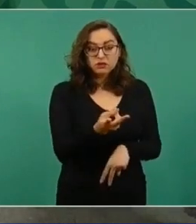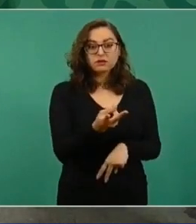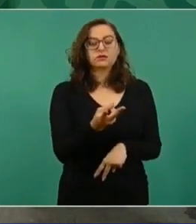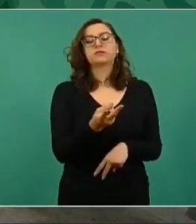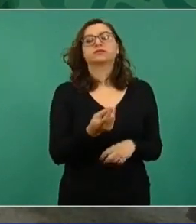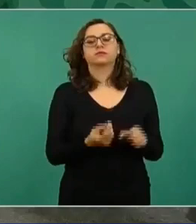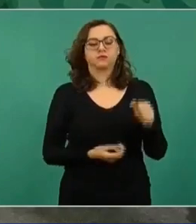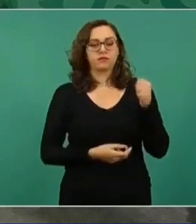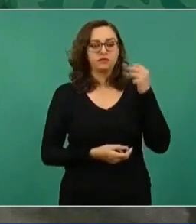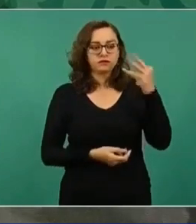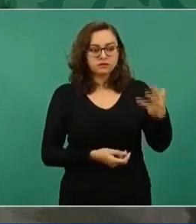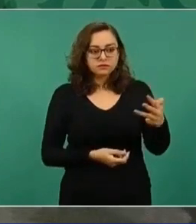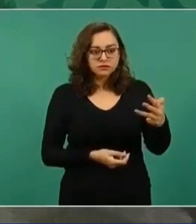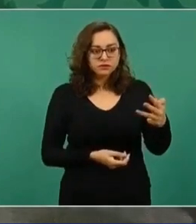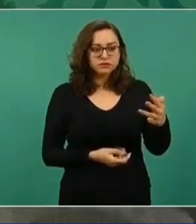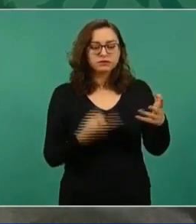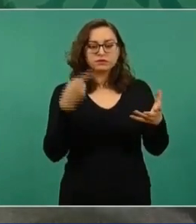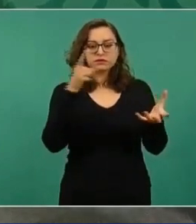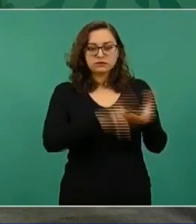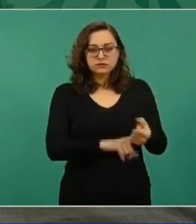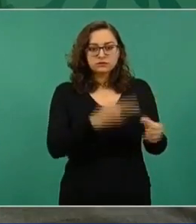los 3 hospitales, y en los 3